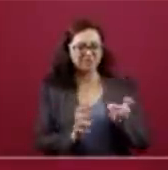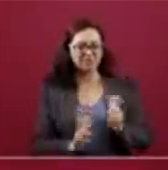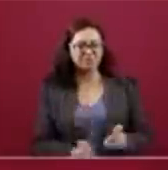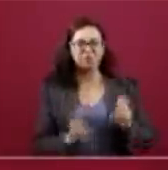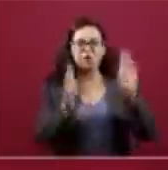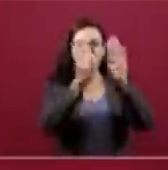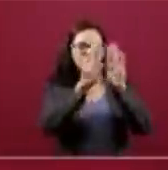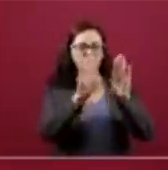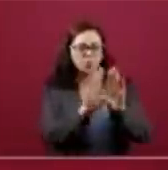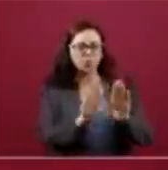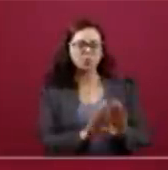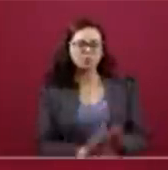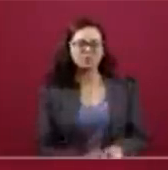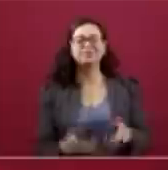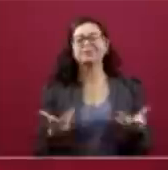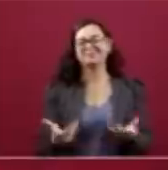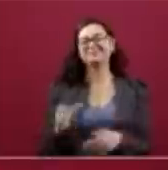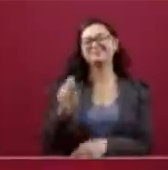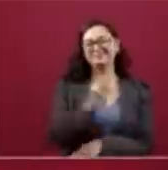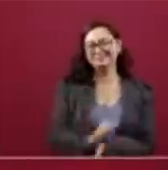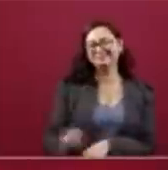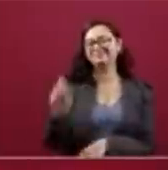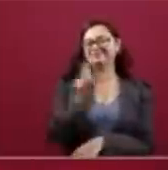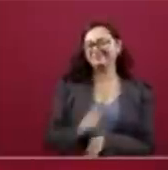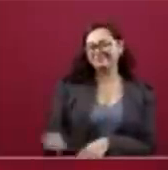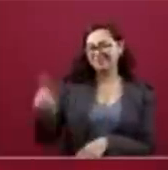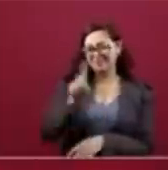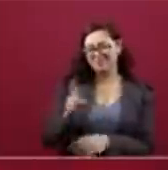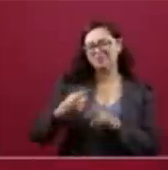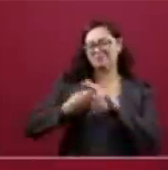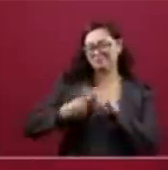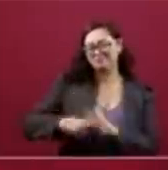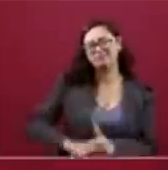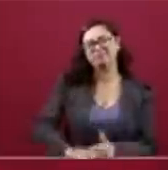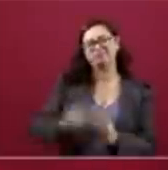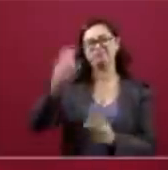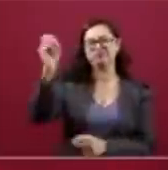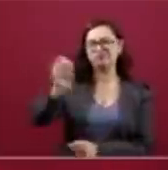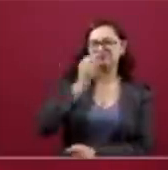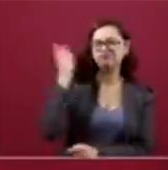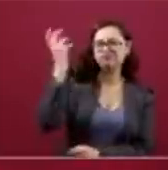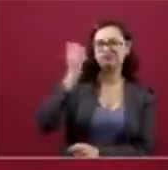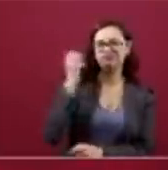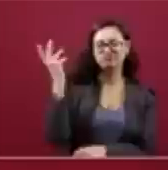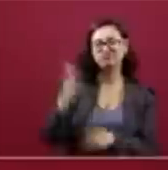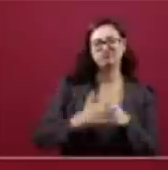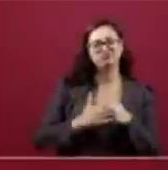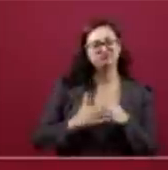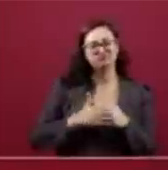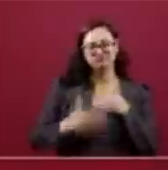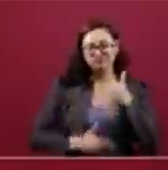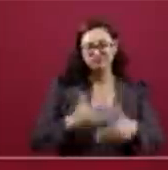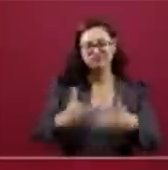esta consulta, por eso están haciendo estos foros, para la definición